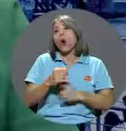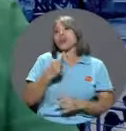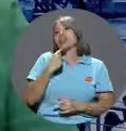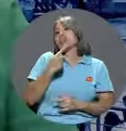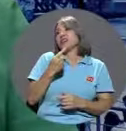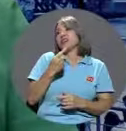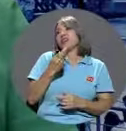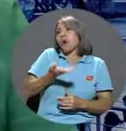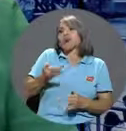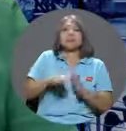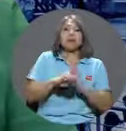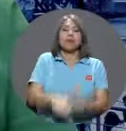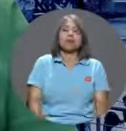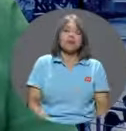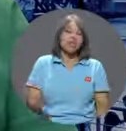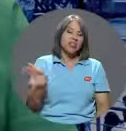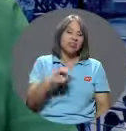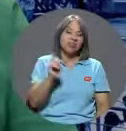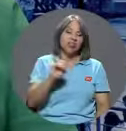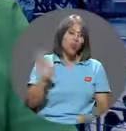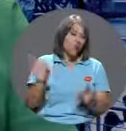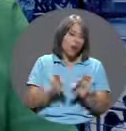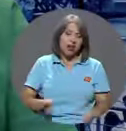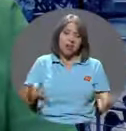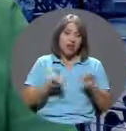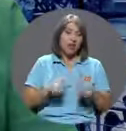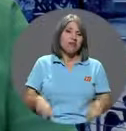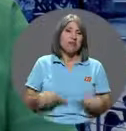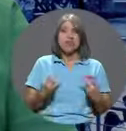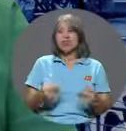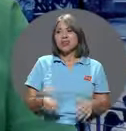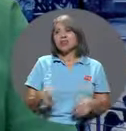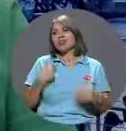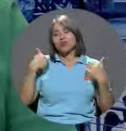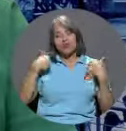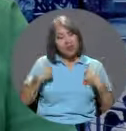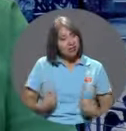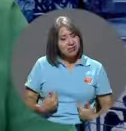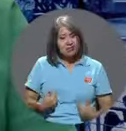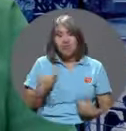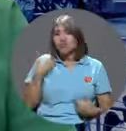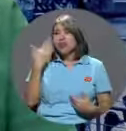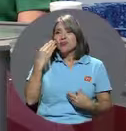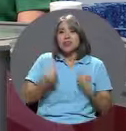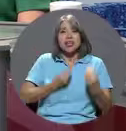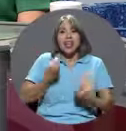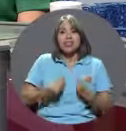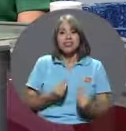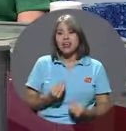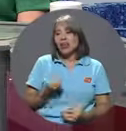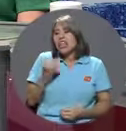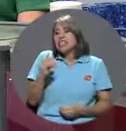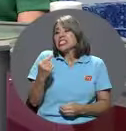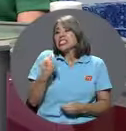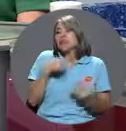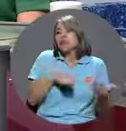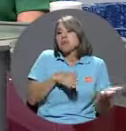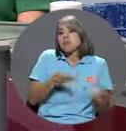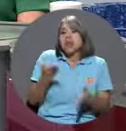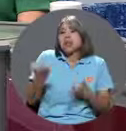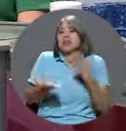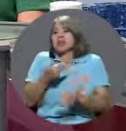comentarios como, por ejemplo, es que no vale la pena vivir, es que ya estoy cansado, ya no sé qué hacer. Si yo no